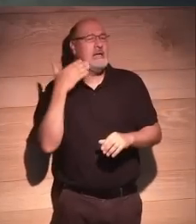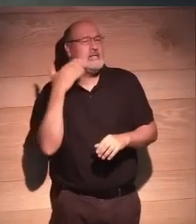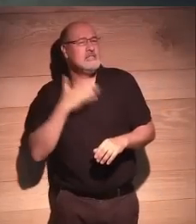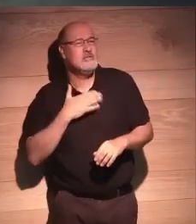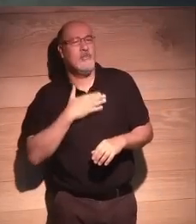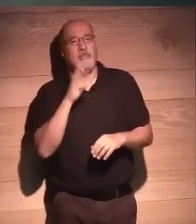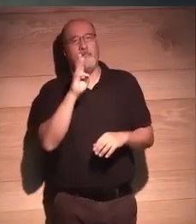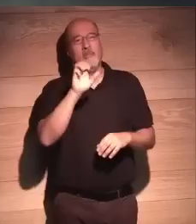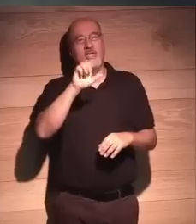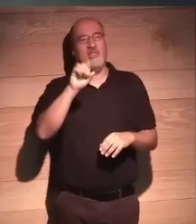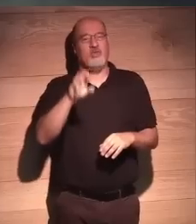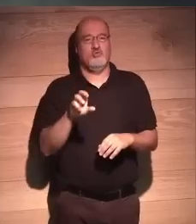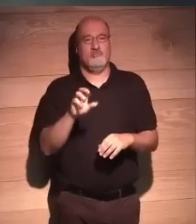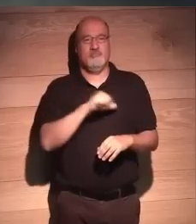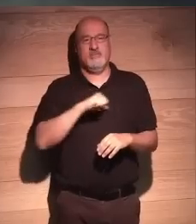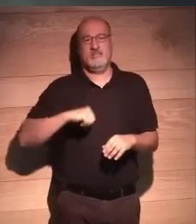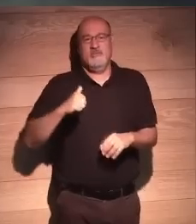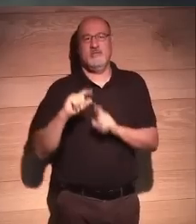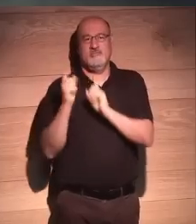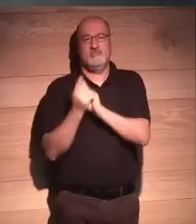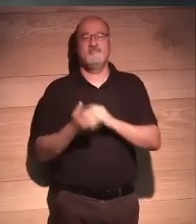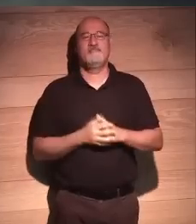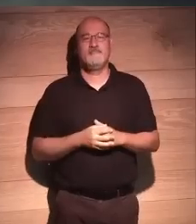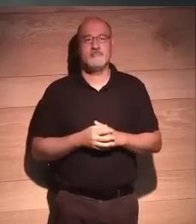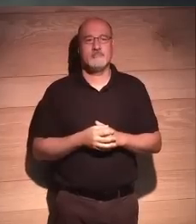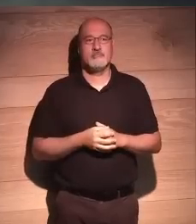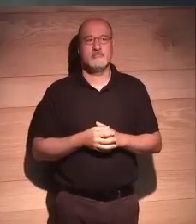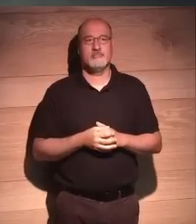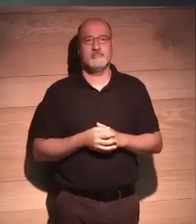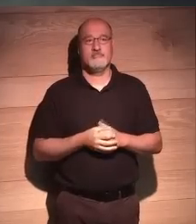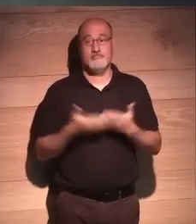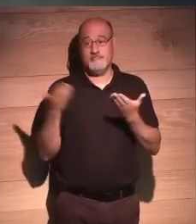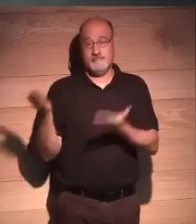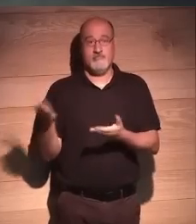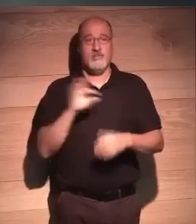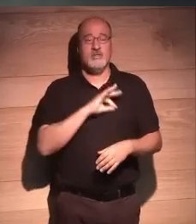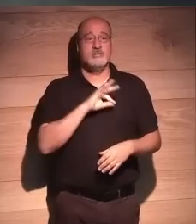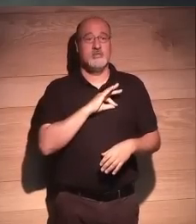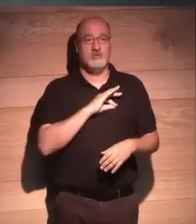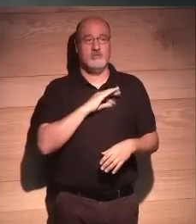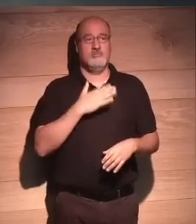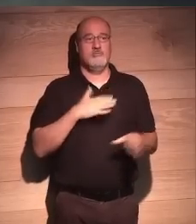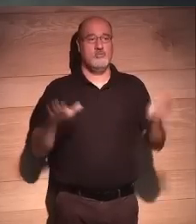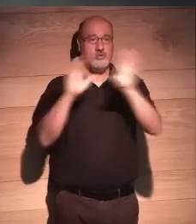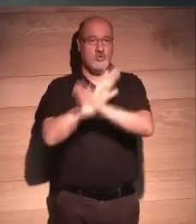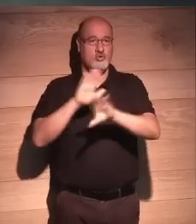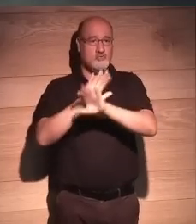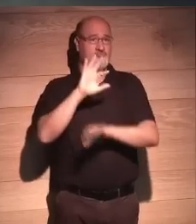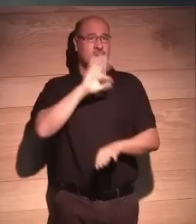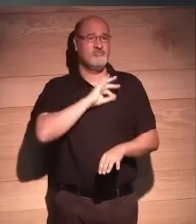Mari. Una cosa más íntima. ¿Quién no recuerda a Pedro Como Mari quieras, Sánchez? Pedro Mari. Y el señor, el caballero de la noche, que es